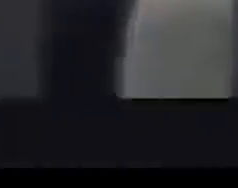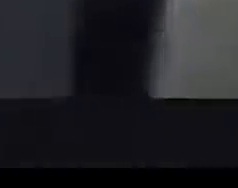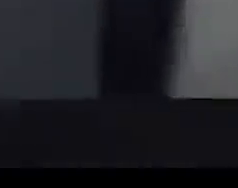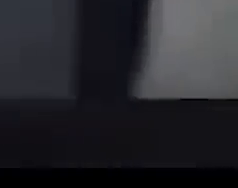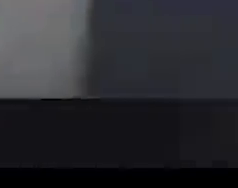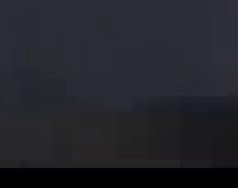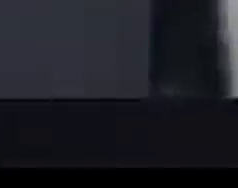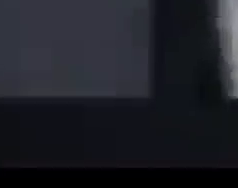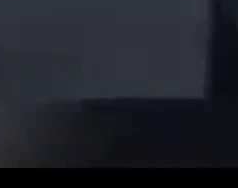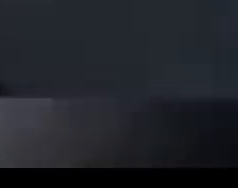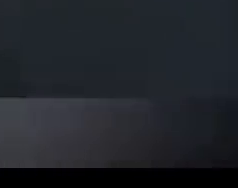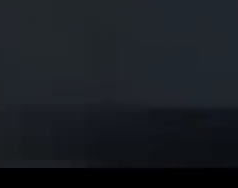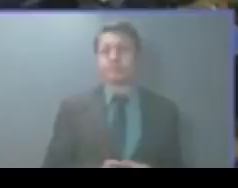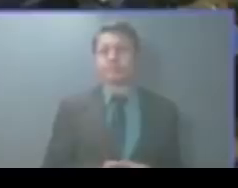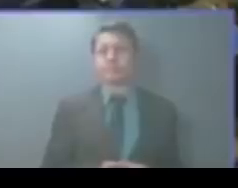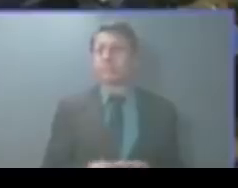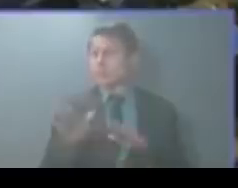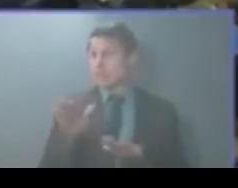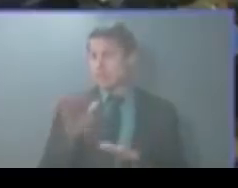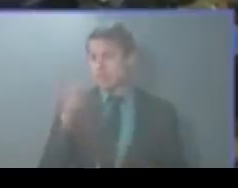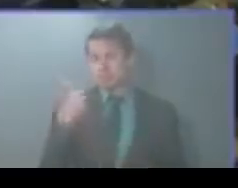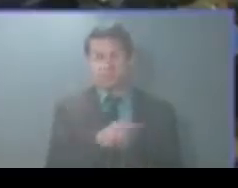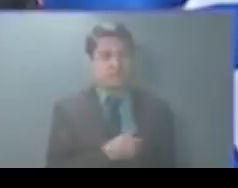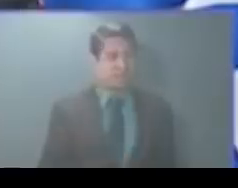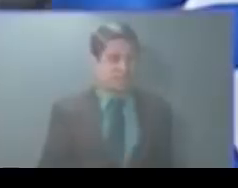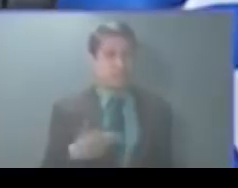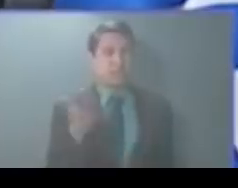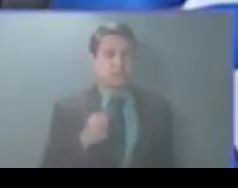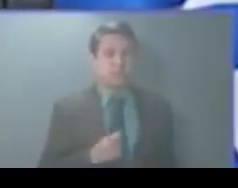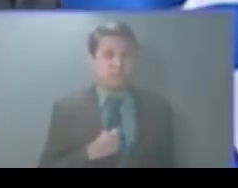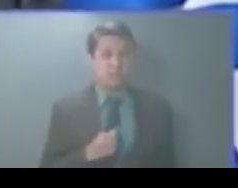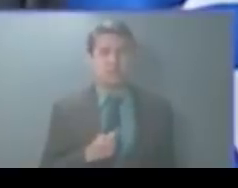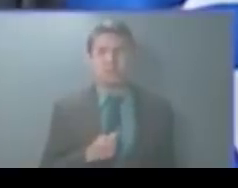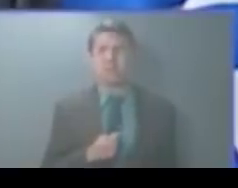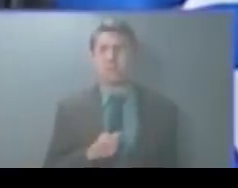A mí me responsabiliza cualquier cosa. Gracias, señor presidente.